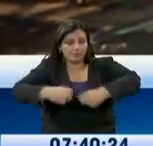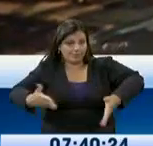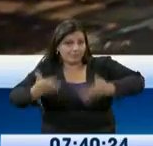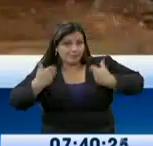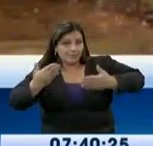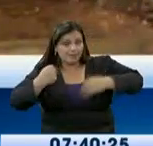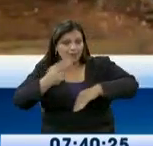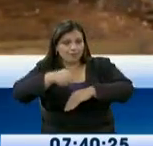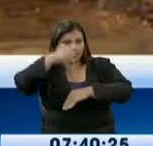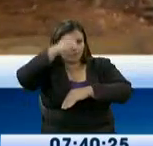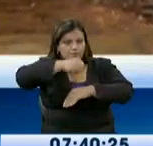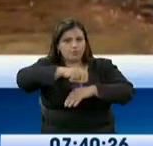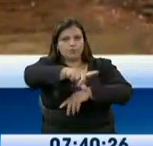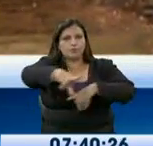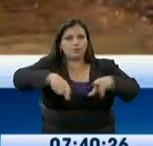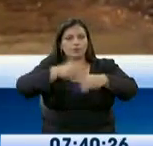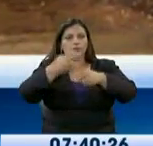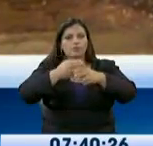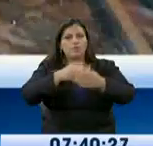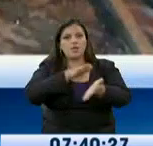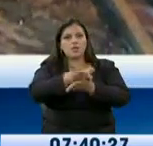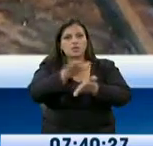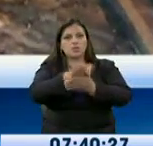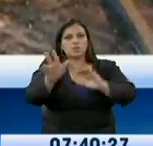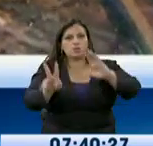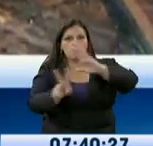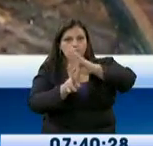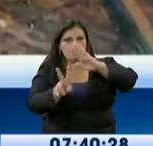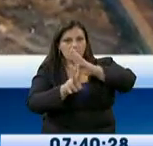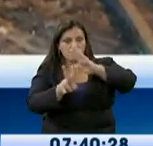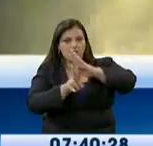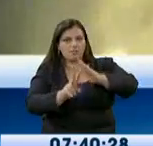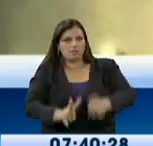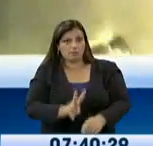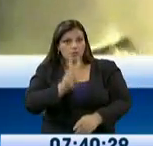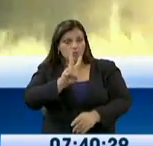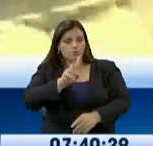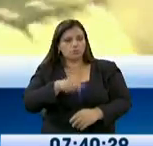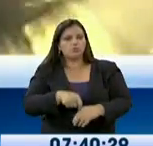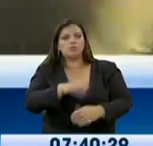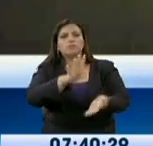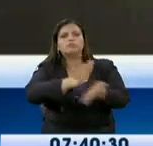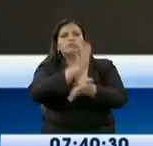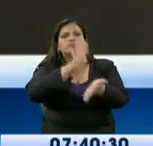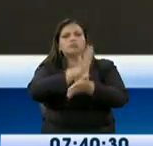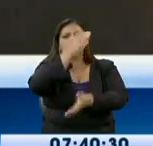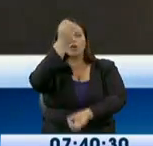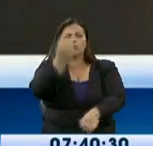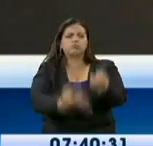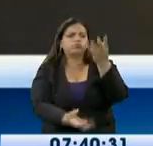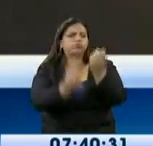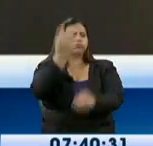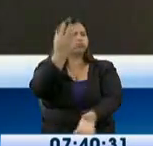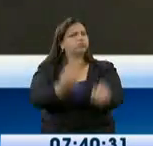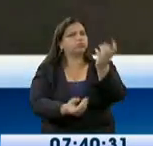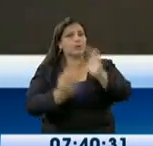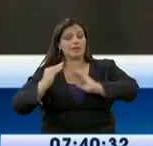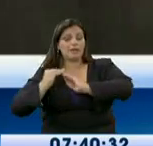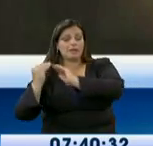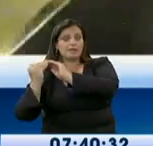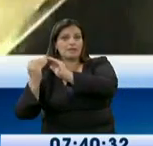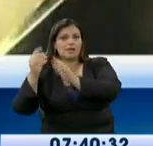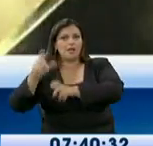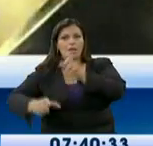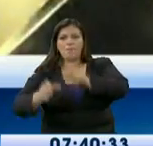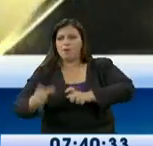Vicente Maldonado, ubicada en Socio Vivienda 2, al norte de Guayaquil. El pánico se apoderó de los moradores, quienes intentaron apagar